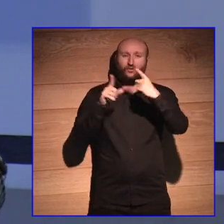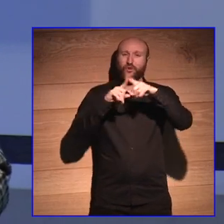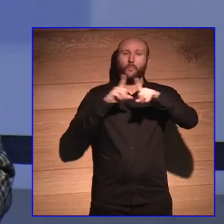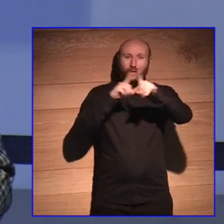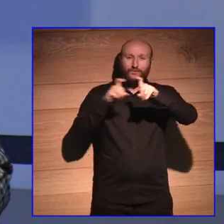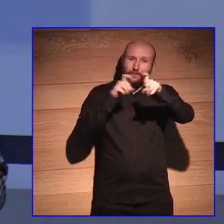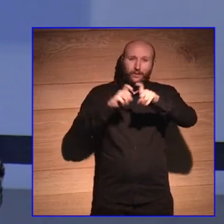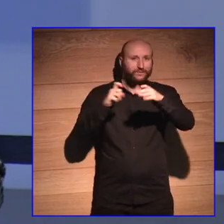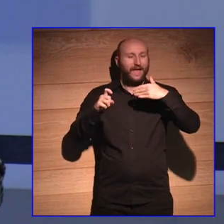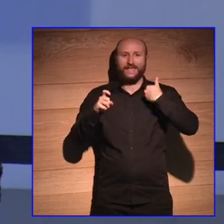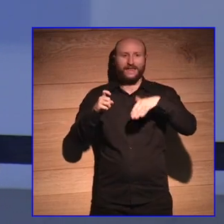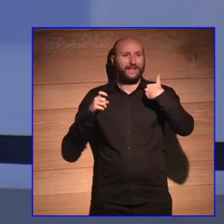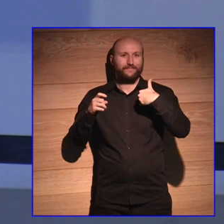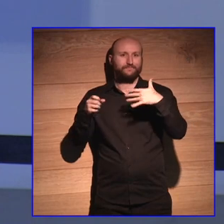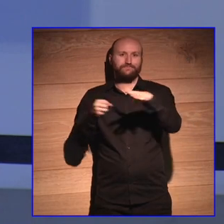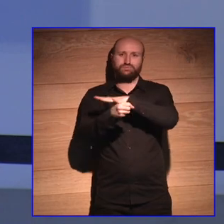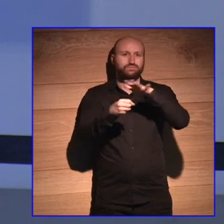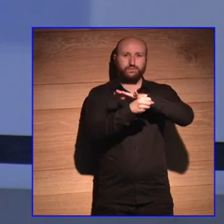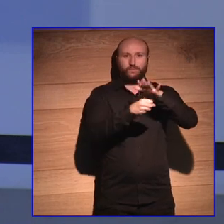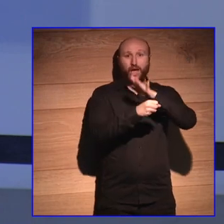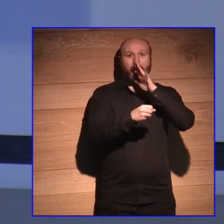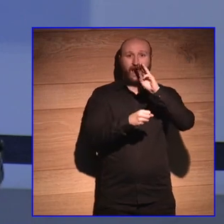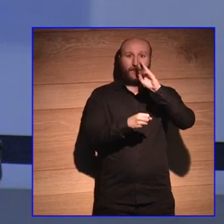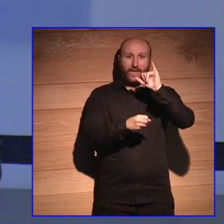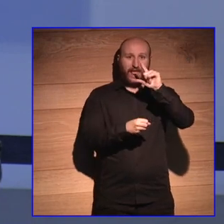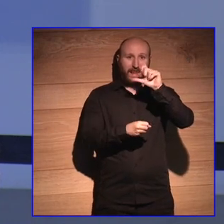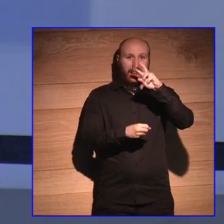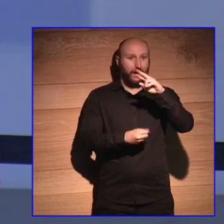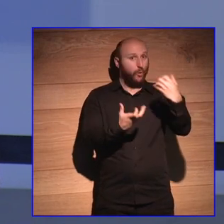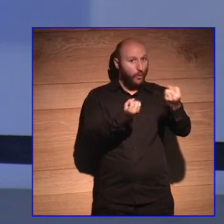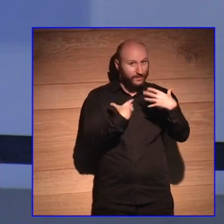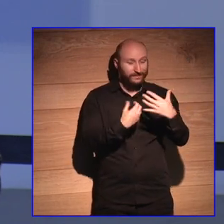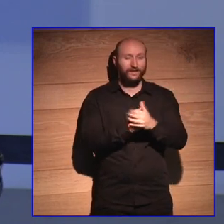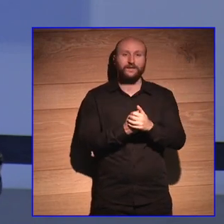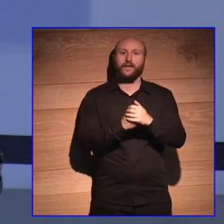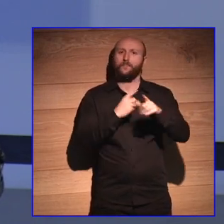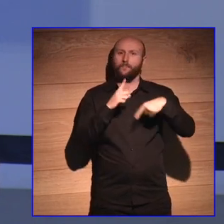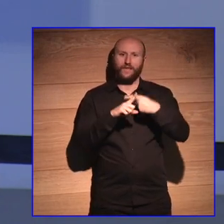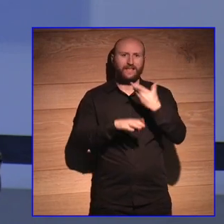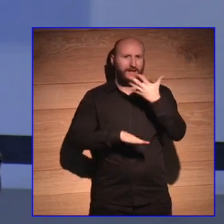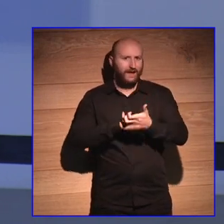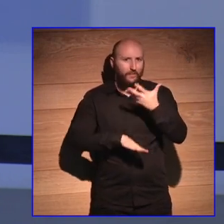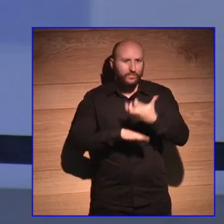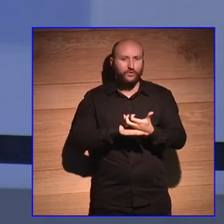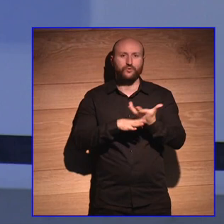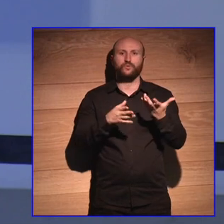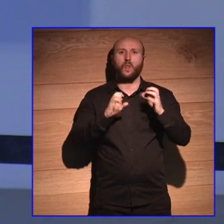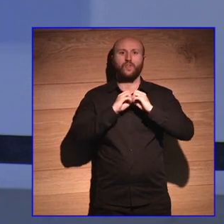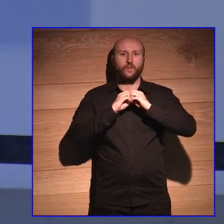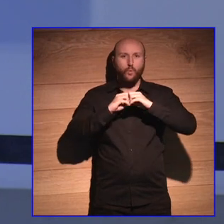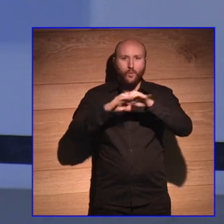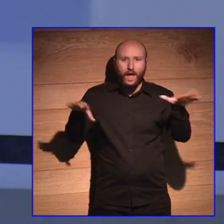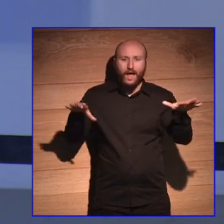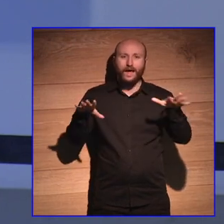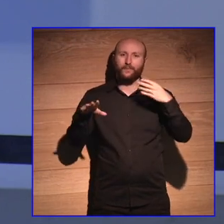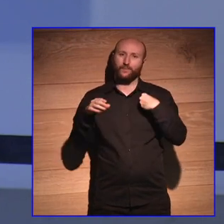la vida de maría de pablos que ahora les contará pilar y de hacer muchas otras cosas grabaciones divulgar la obra de